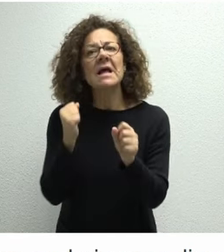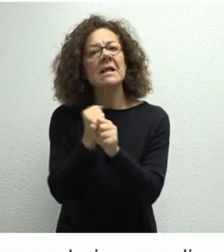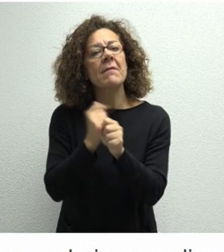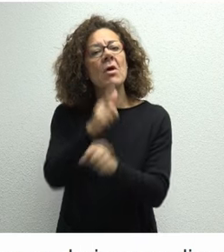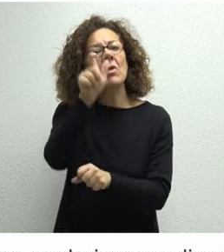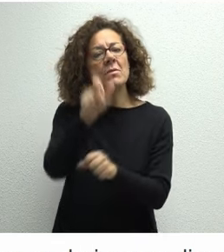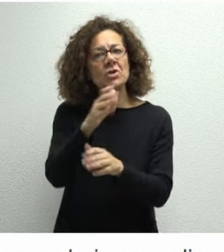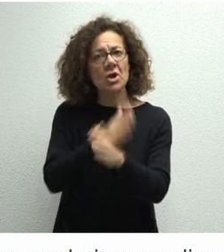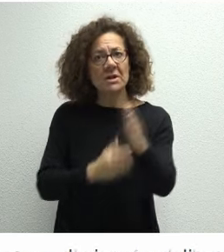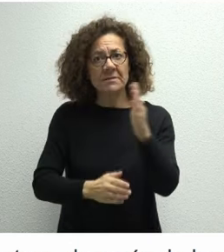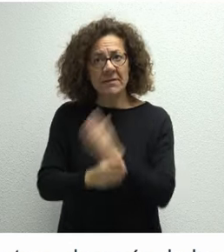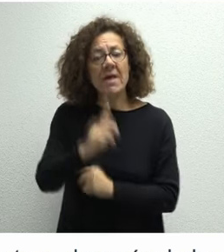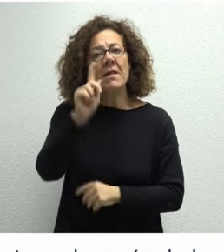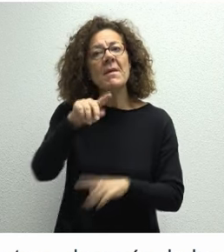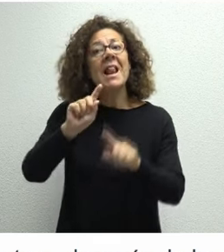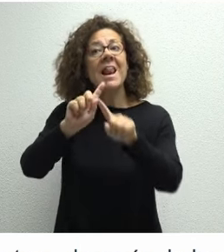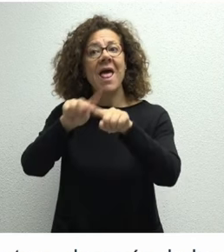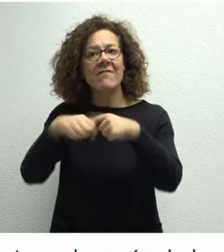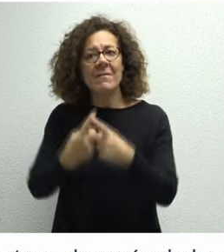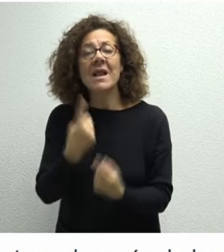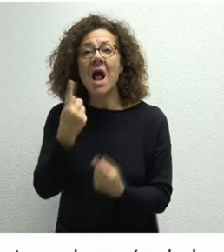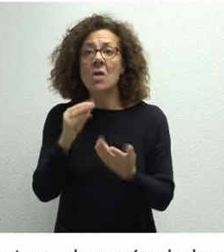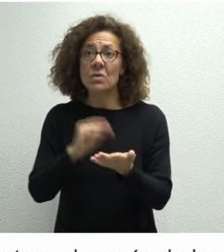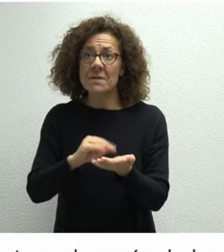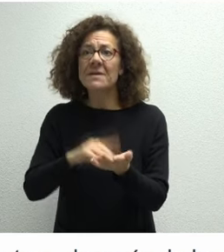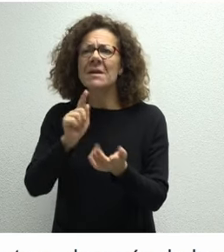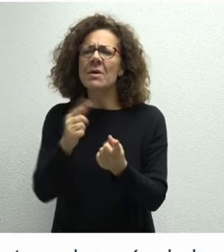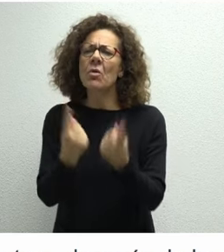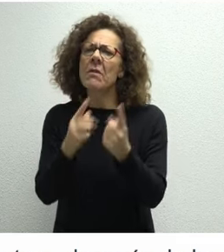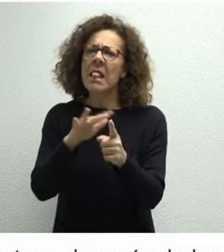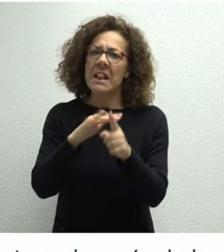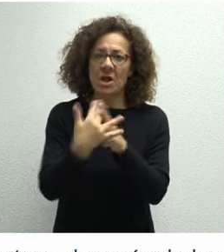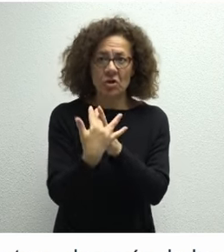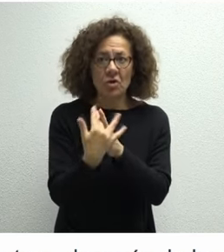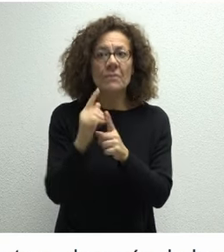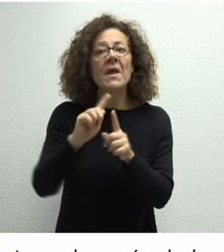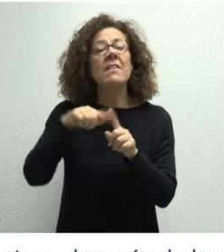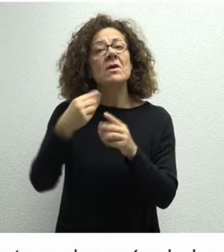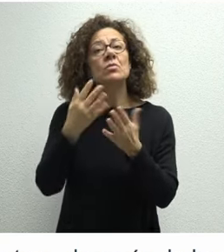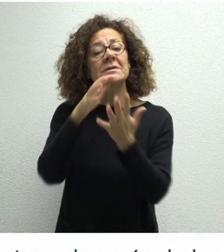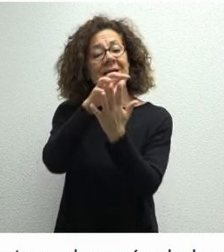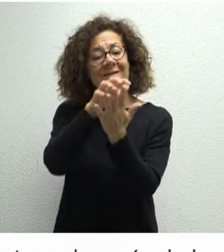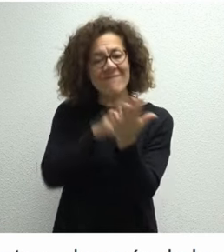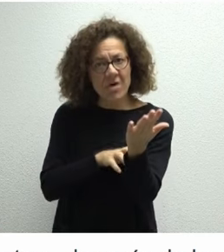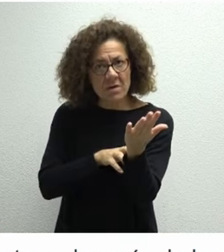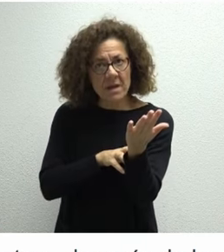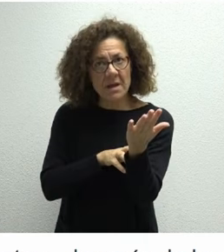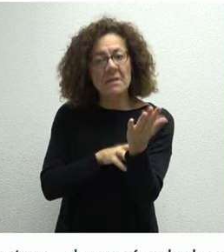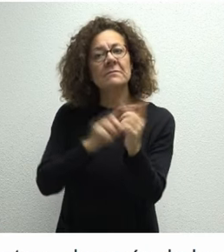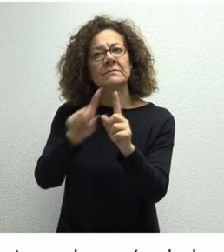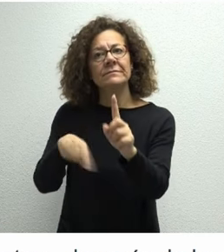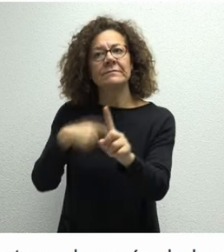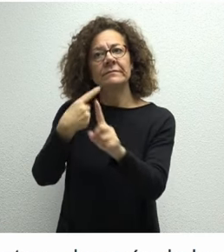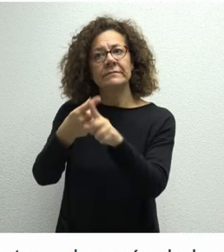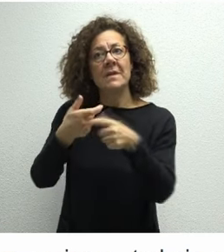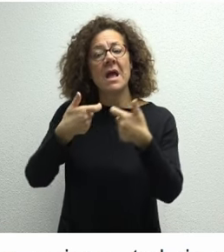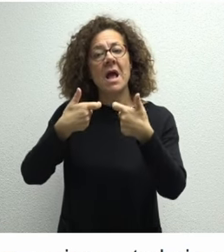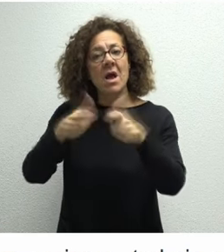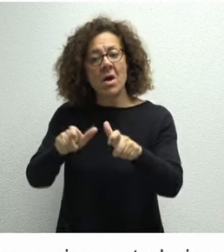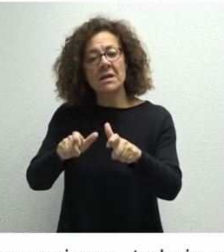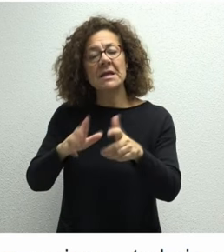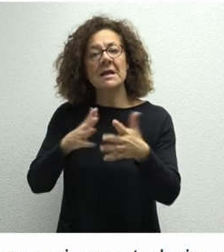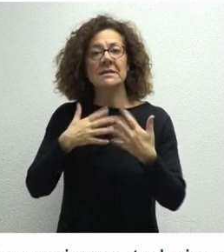discapacidad también con la familia y a veces con parte del entorno después elaboramos un informe que se devuelve a a la unidad de Salud